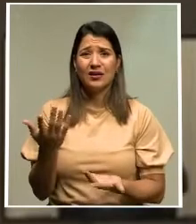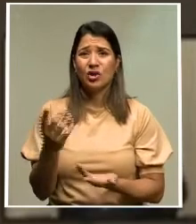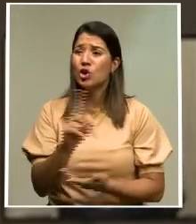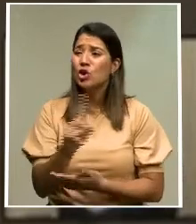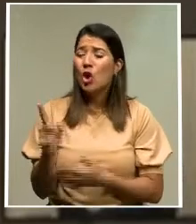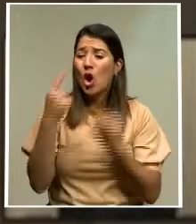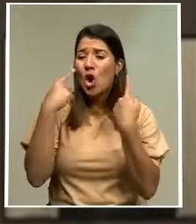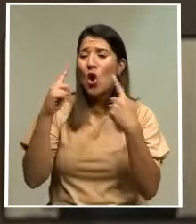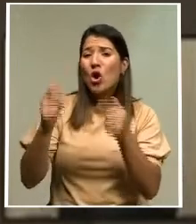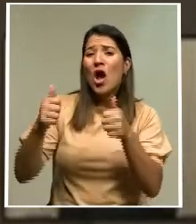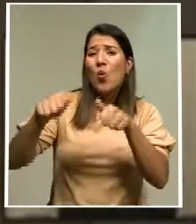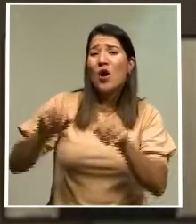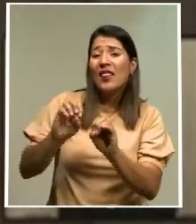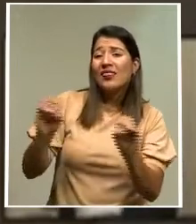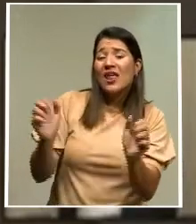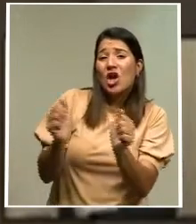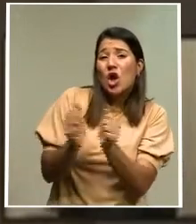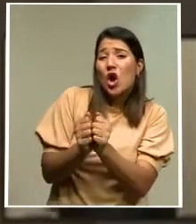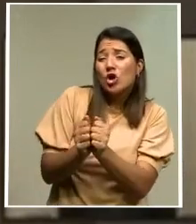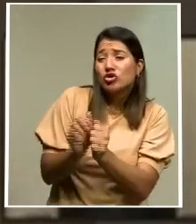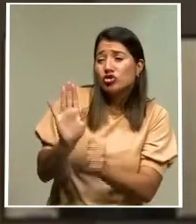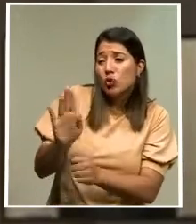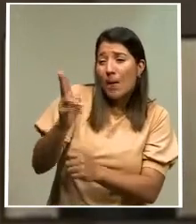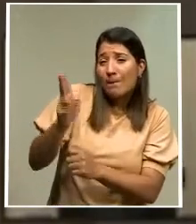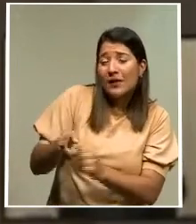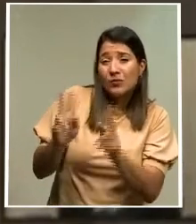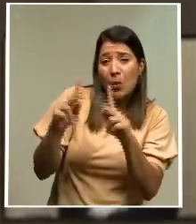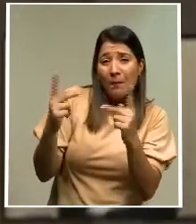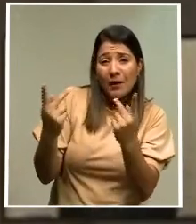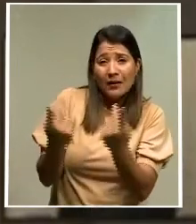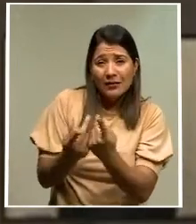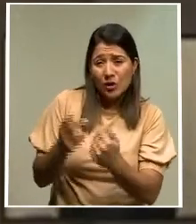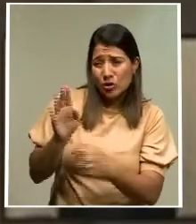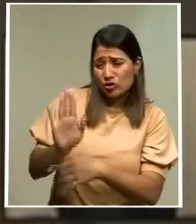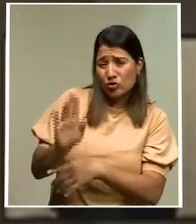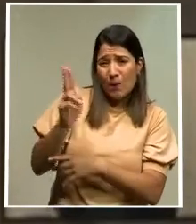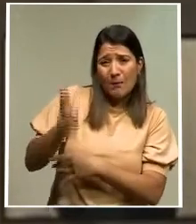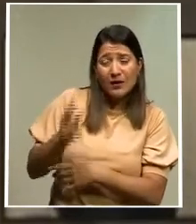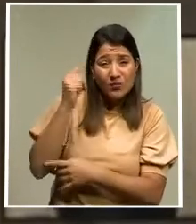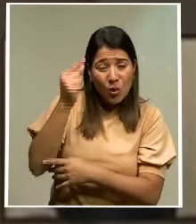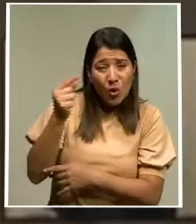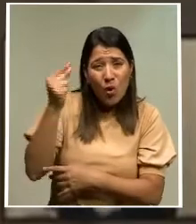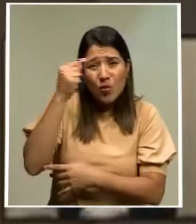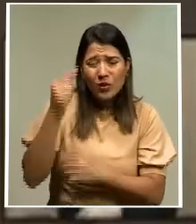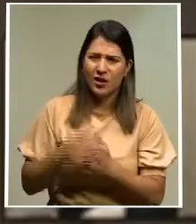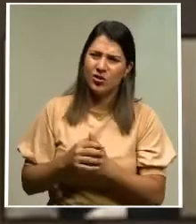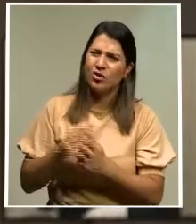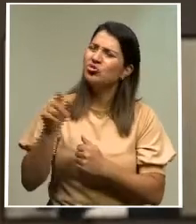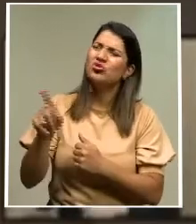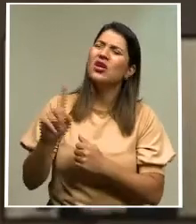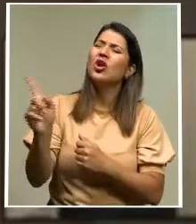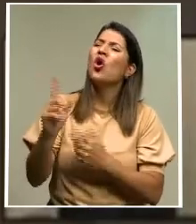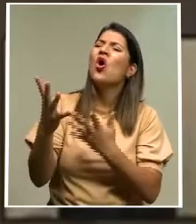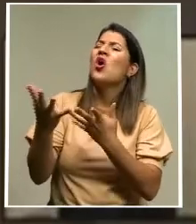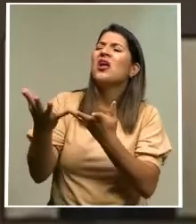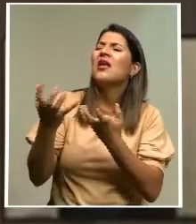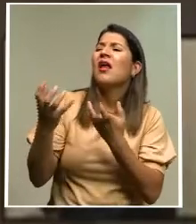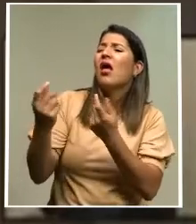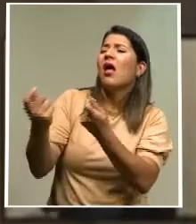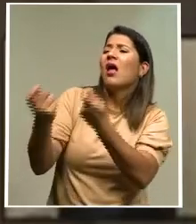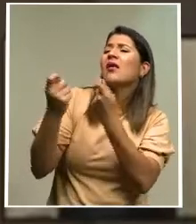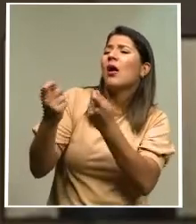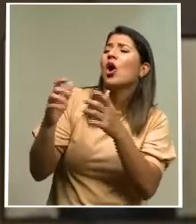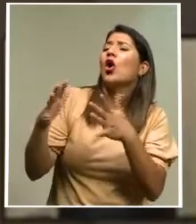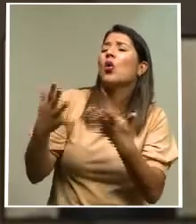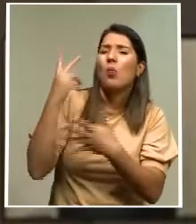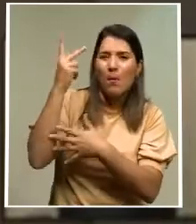gobierno, usted no se pone de acuerdo ni con su propia fracción. No me venga a dar lecciones de política nacional.